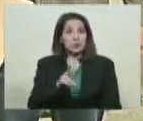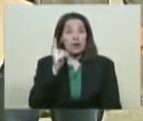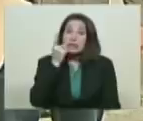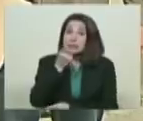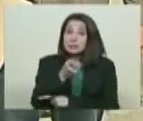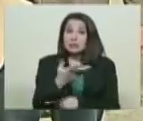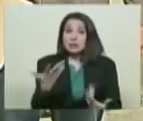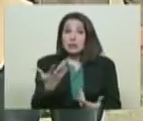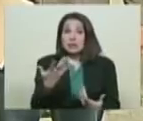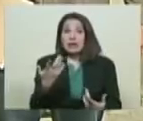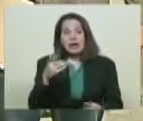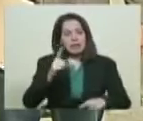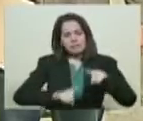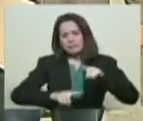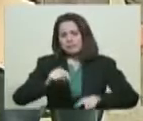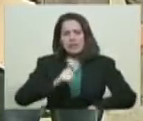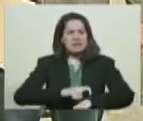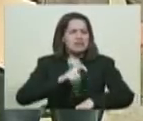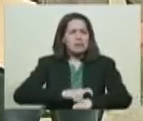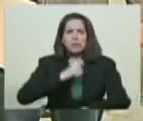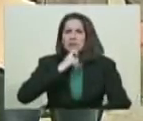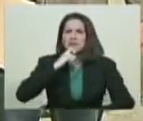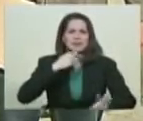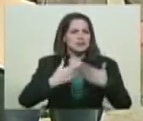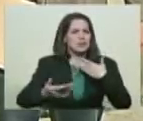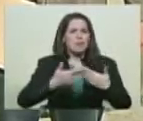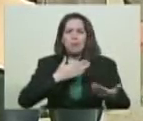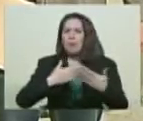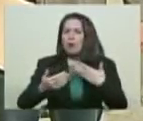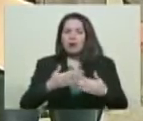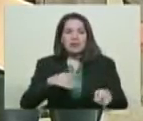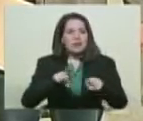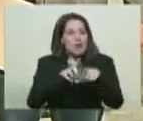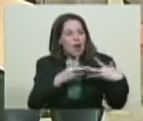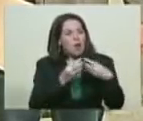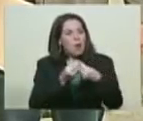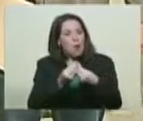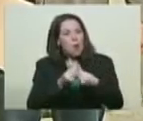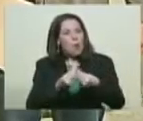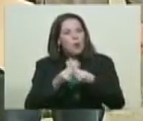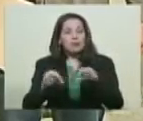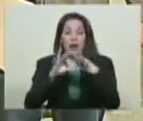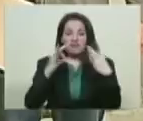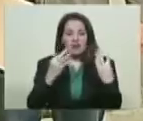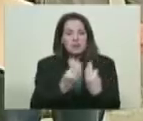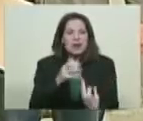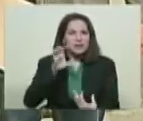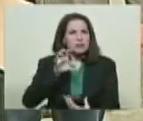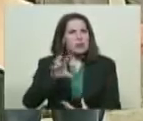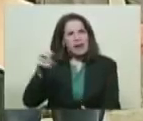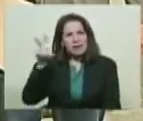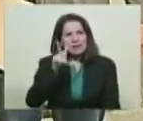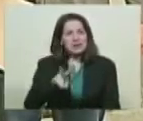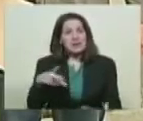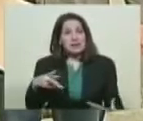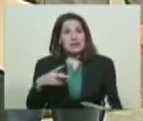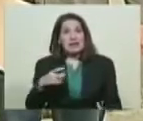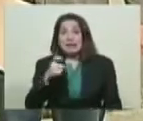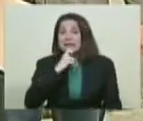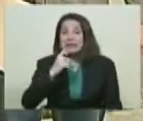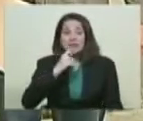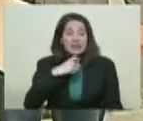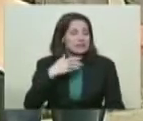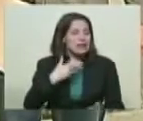dificultades, uno no abandona a su familia. En momentos de dificultades, uno no abandona a su patria. En momentos de dificultades, hace falta